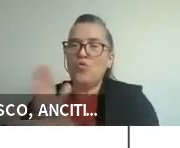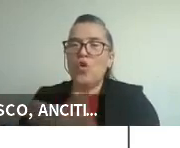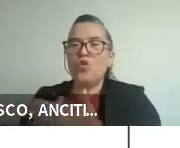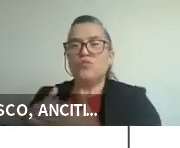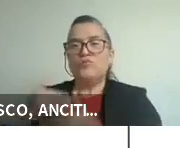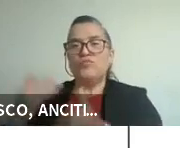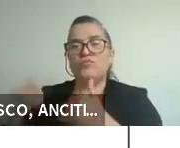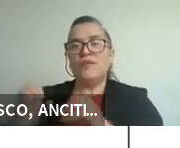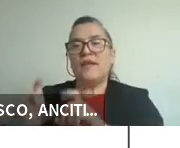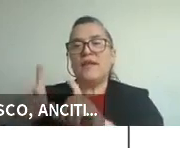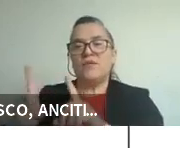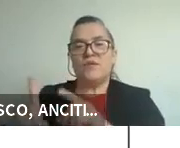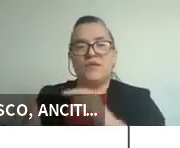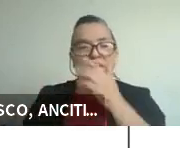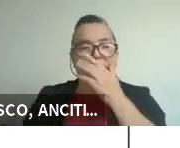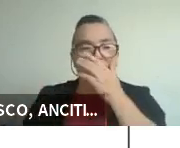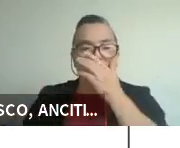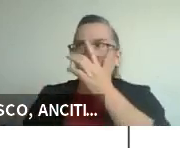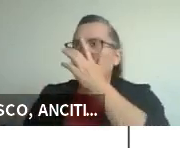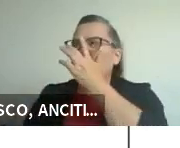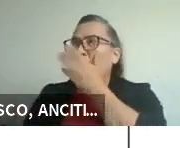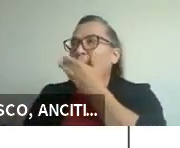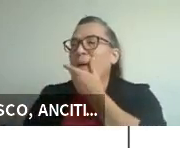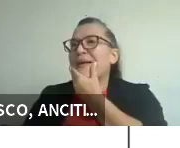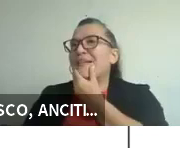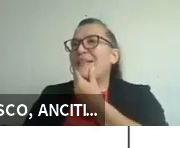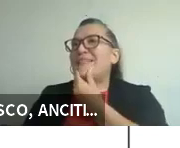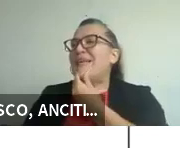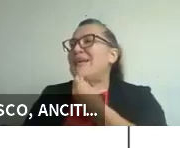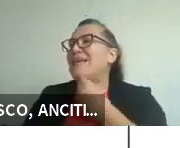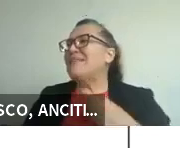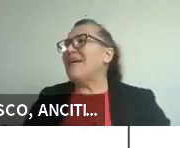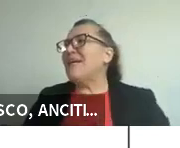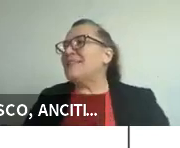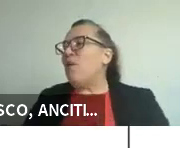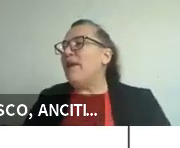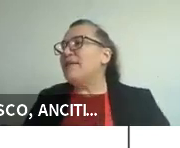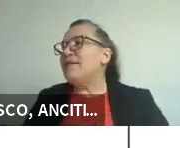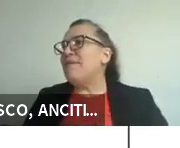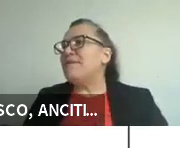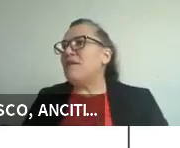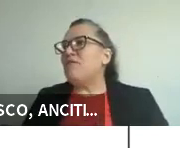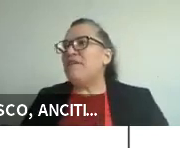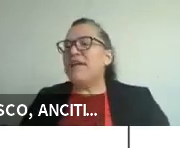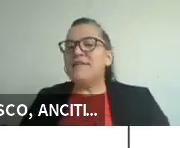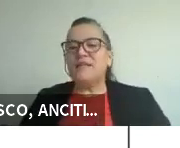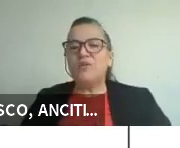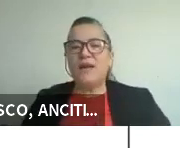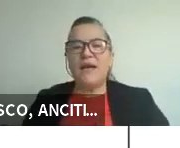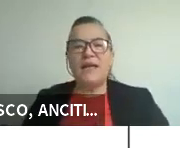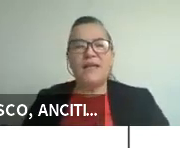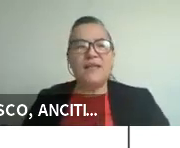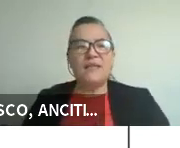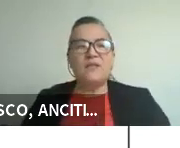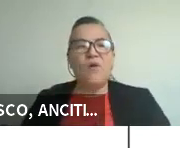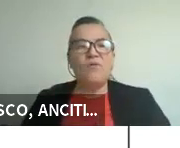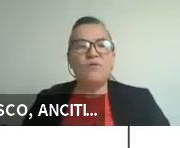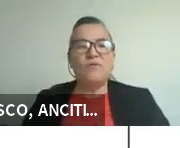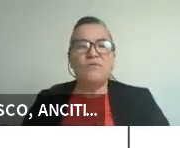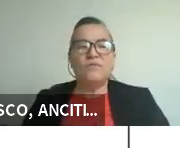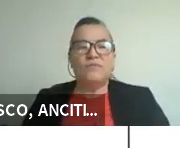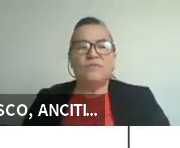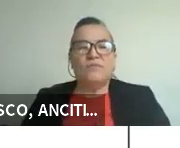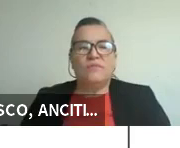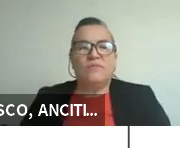esta es una pregunta abierta para las entidades de acreditación y también por supuesto para las universidades y